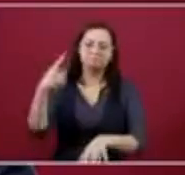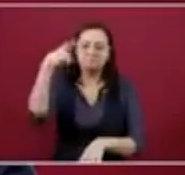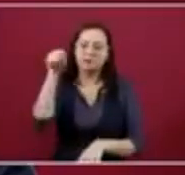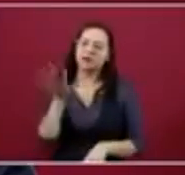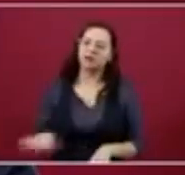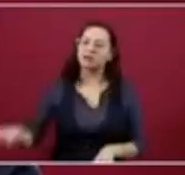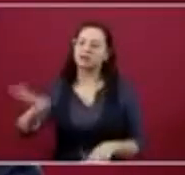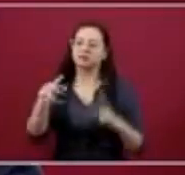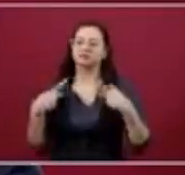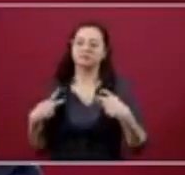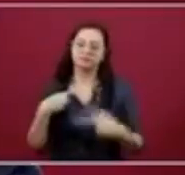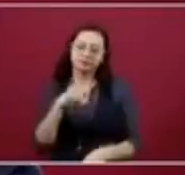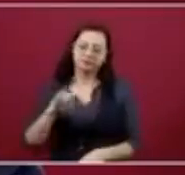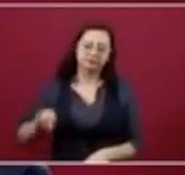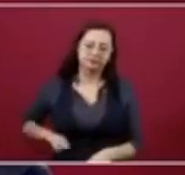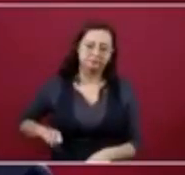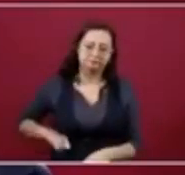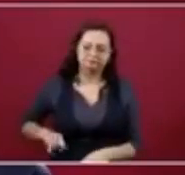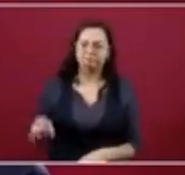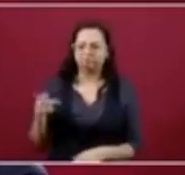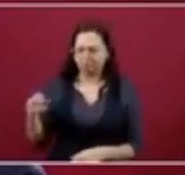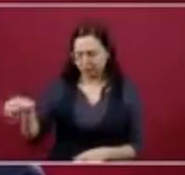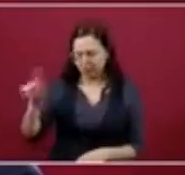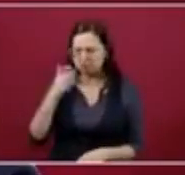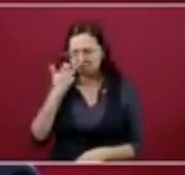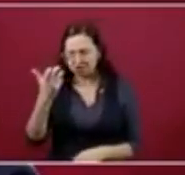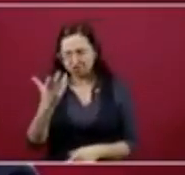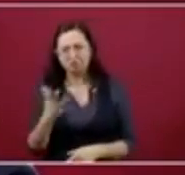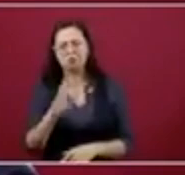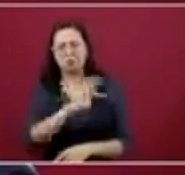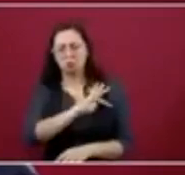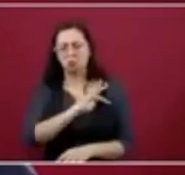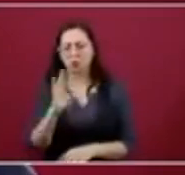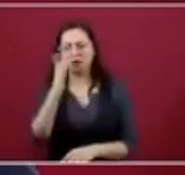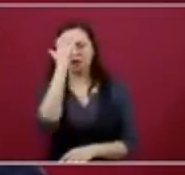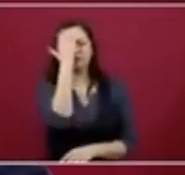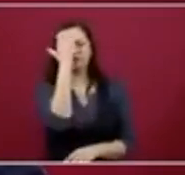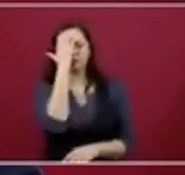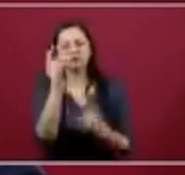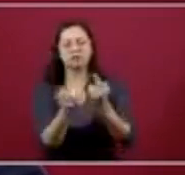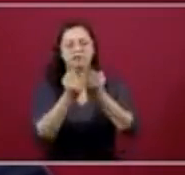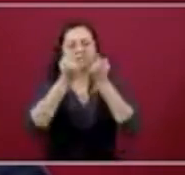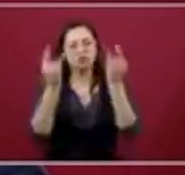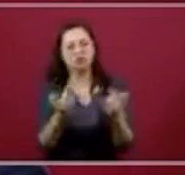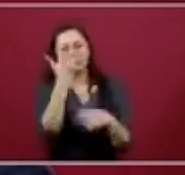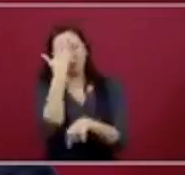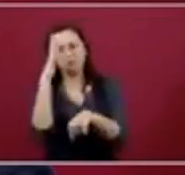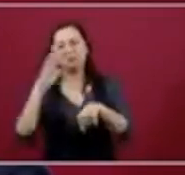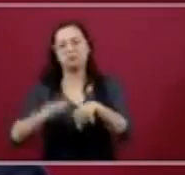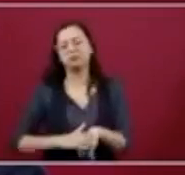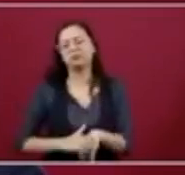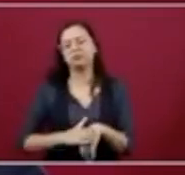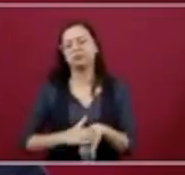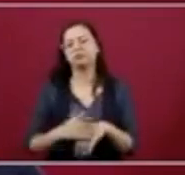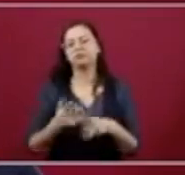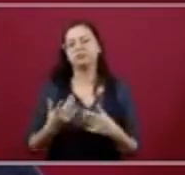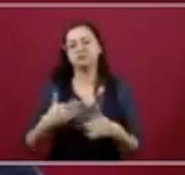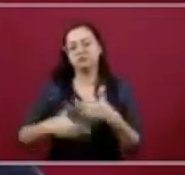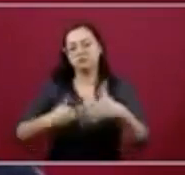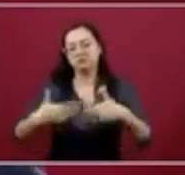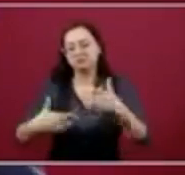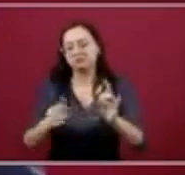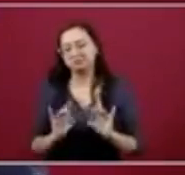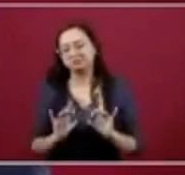a conocer la verdad y construir una memoria histórica, pues, que no permita ningún tipo